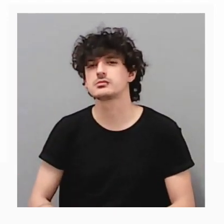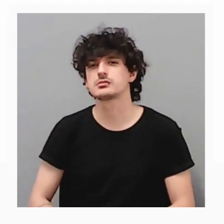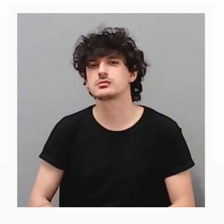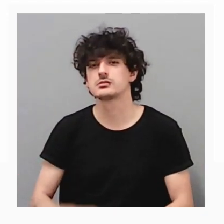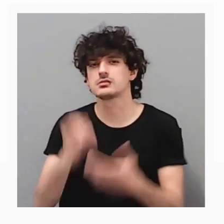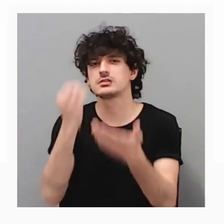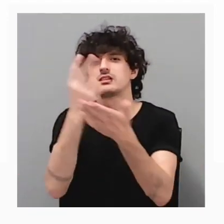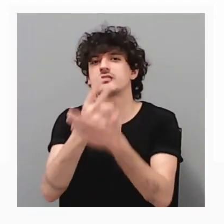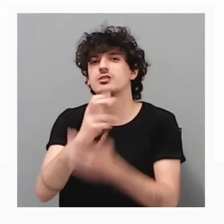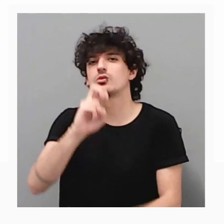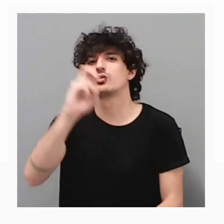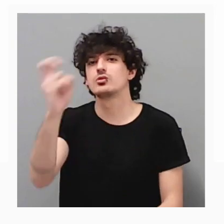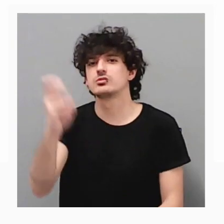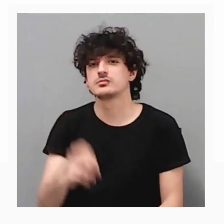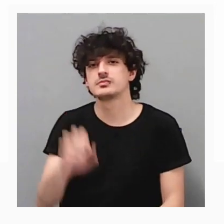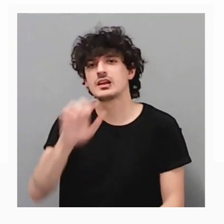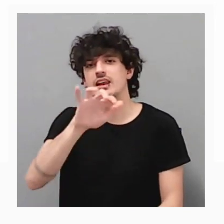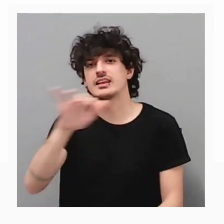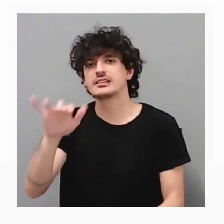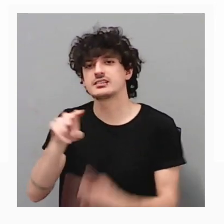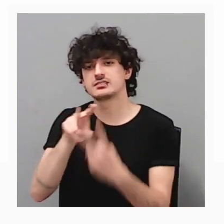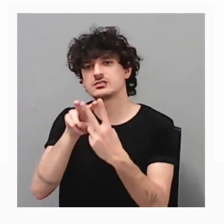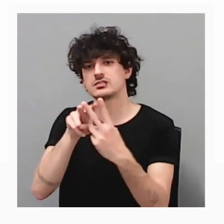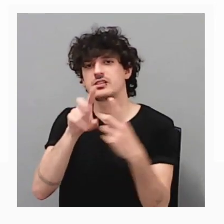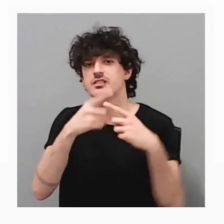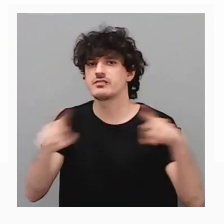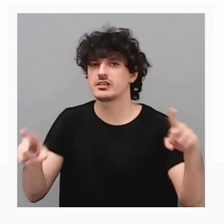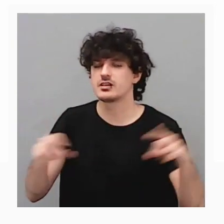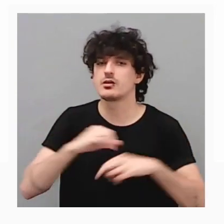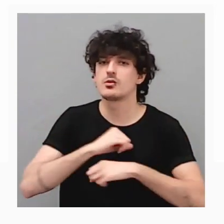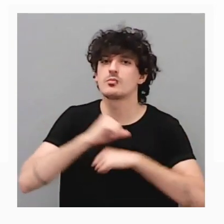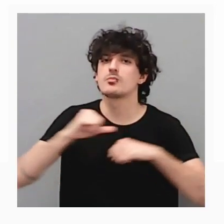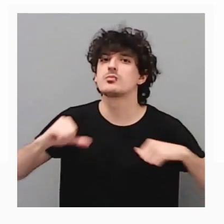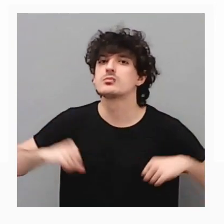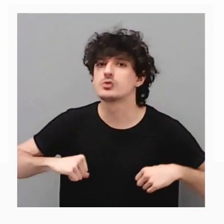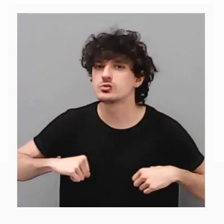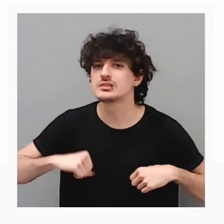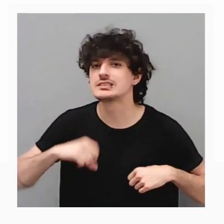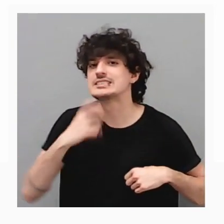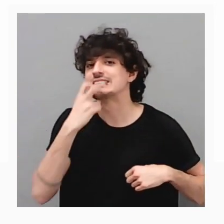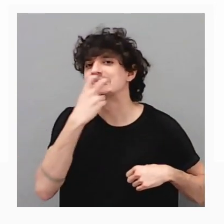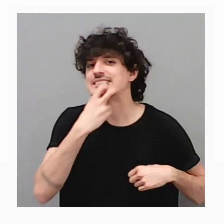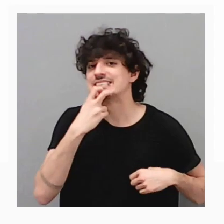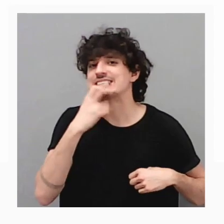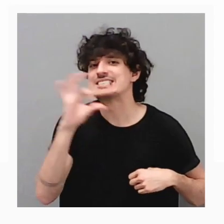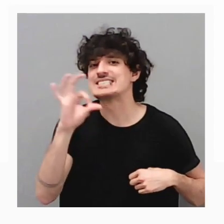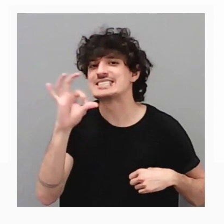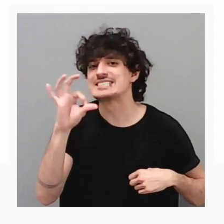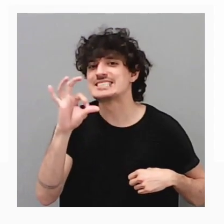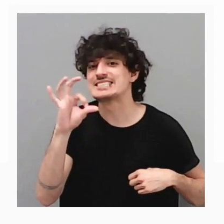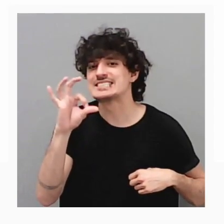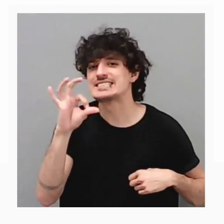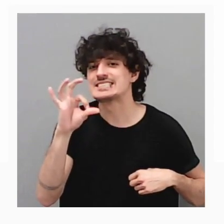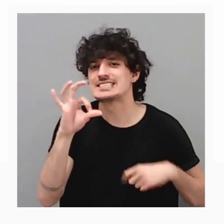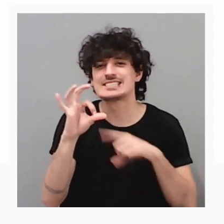desafío. Son dos letras distintas. En portugués se pronuncia S de zapato y invito a